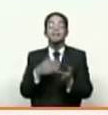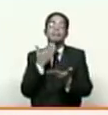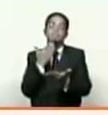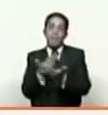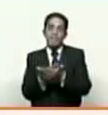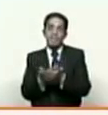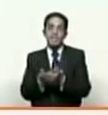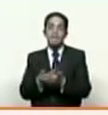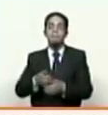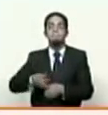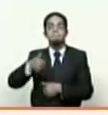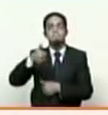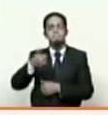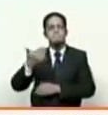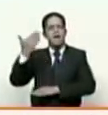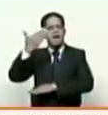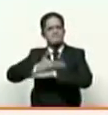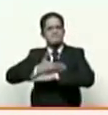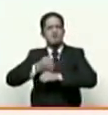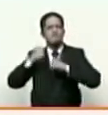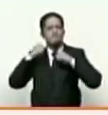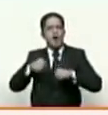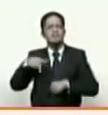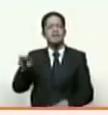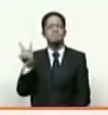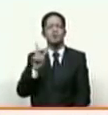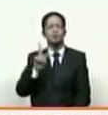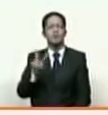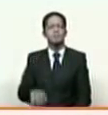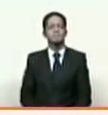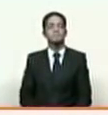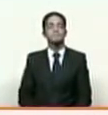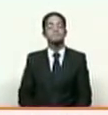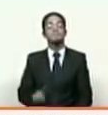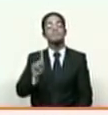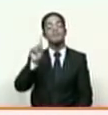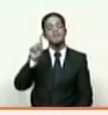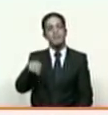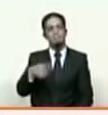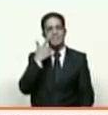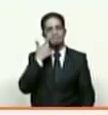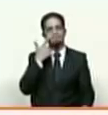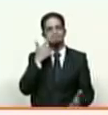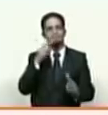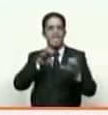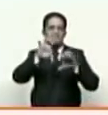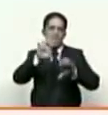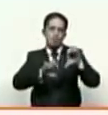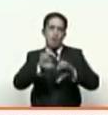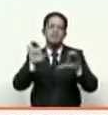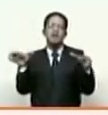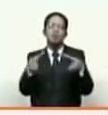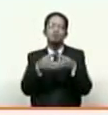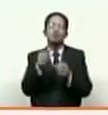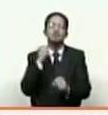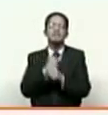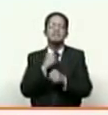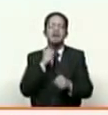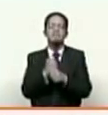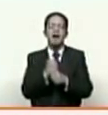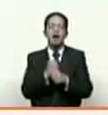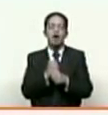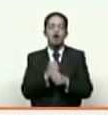económico y financiero del territorio venezolano. También ha hecho un balance de lo que ha sido esta reunión de trabajo entre